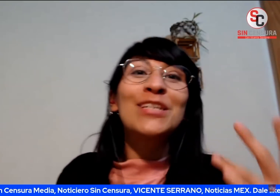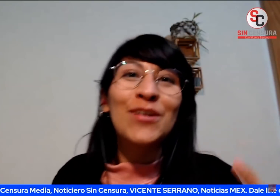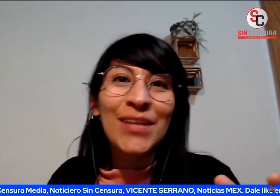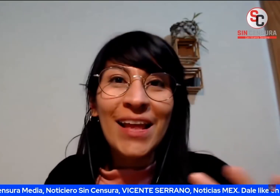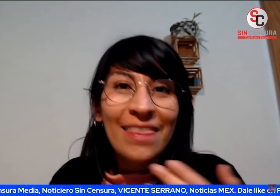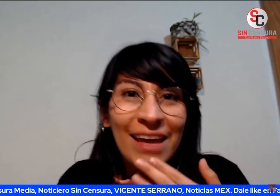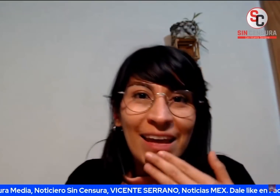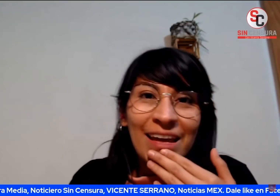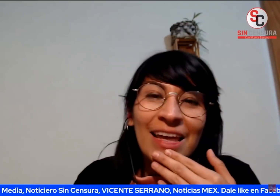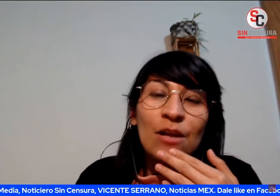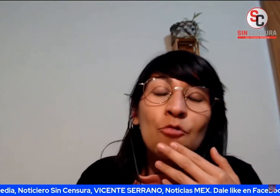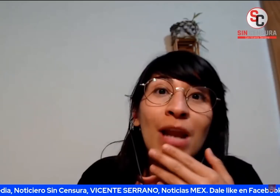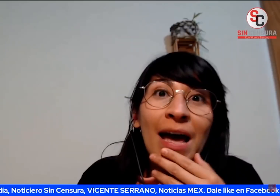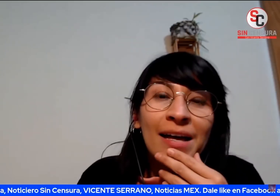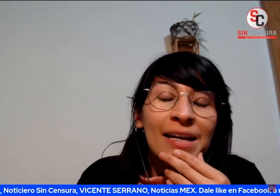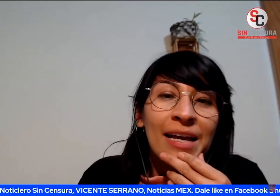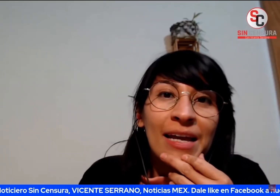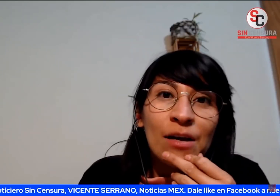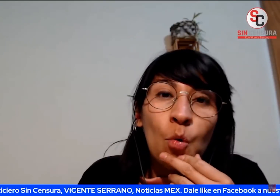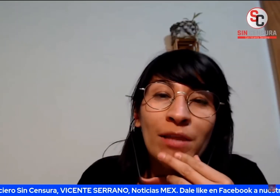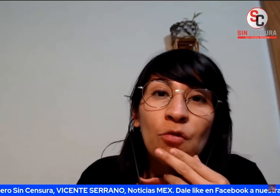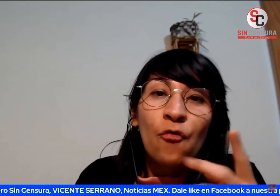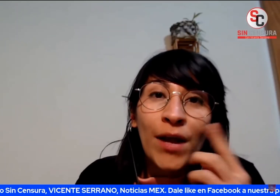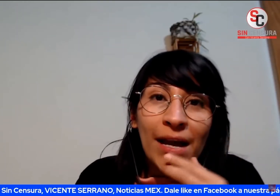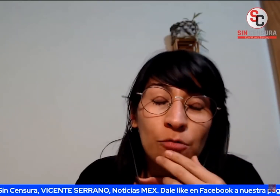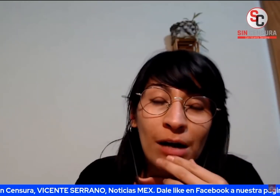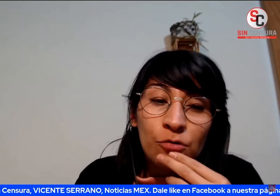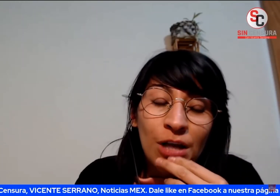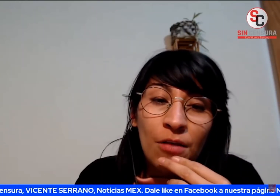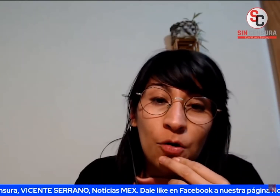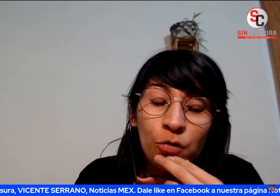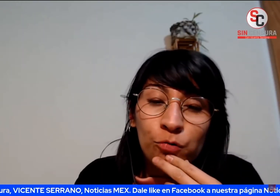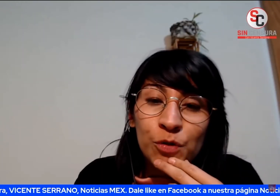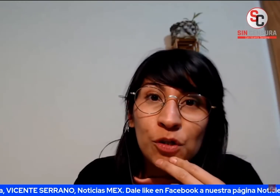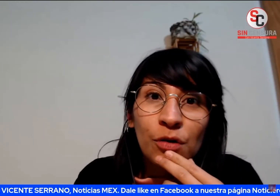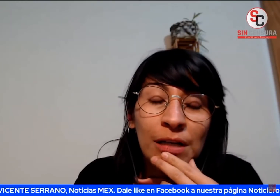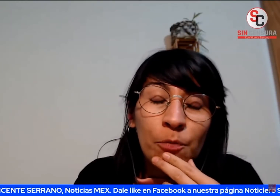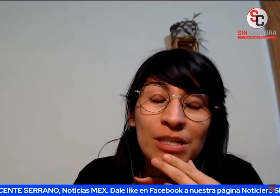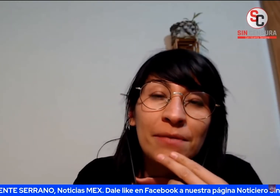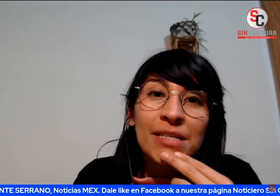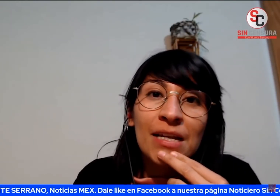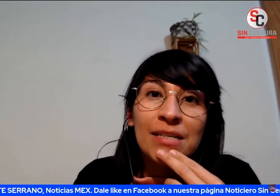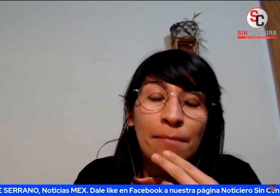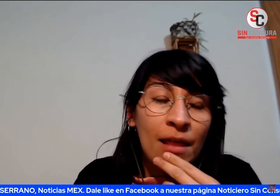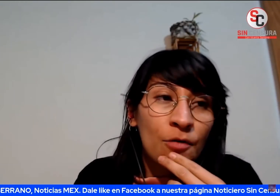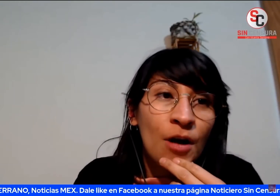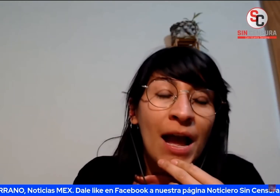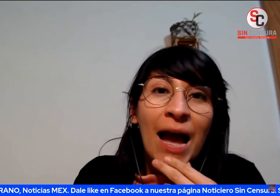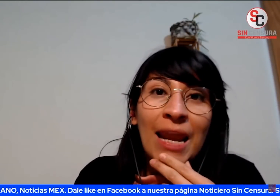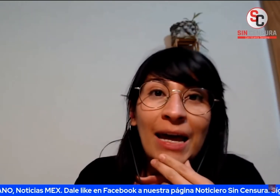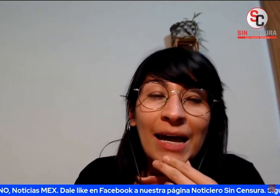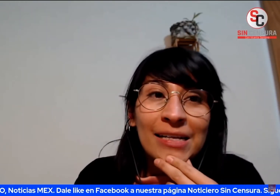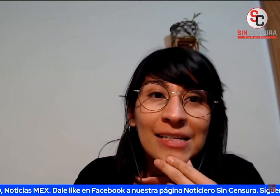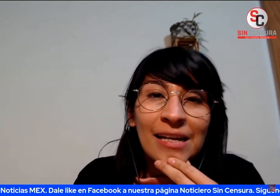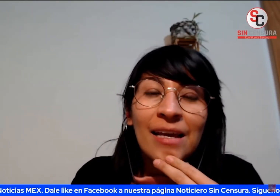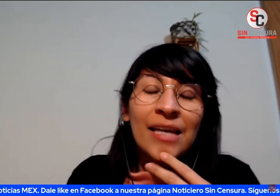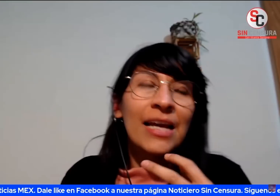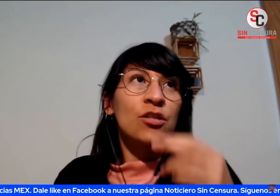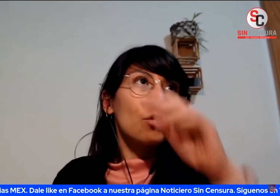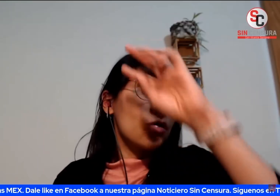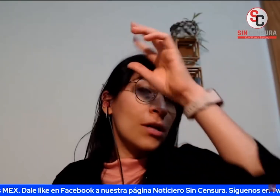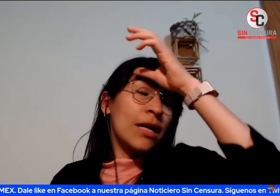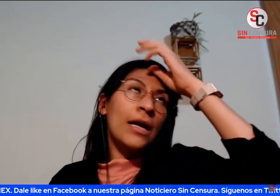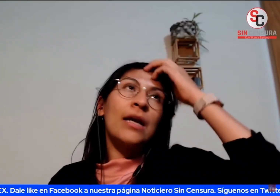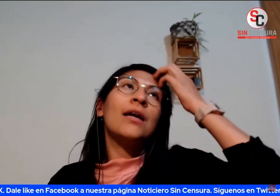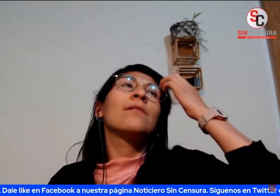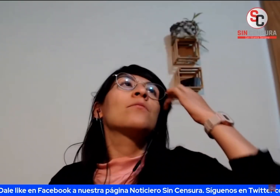la aprehensión de Lula cuando fue acusado de corrupción y pues iba a ser llevado a la cárcel,